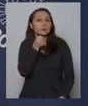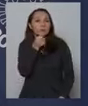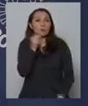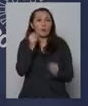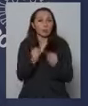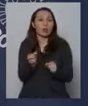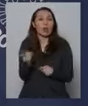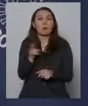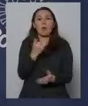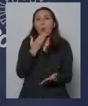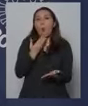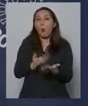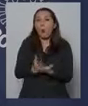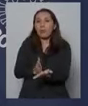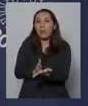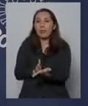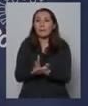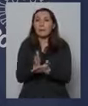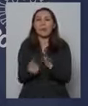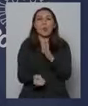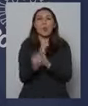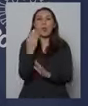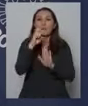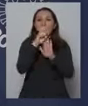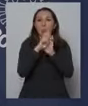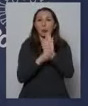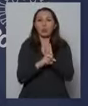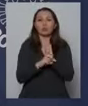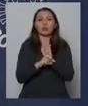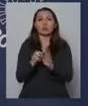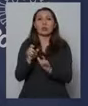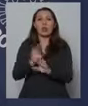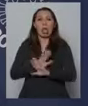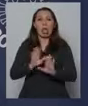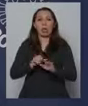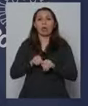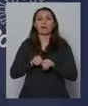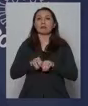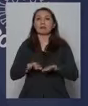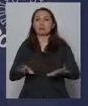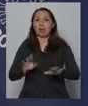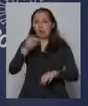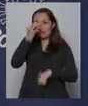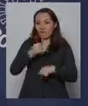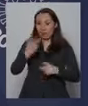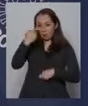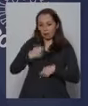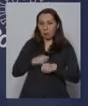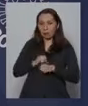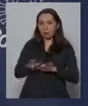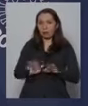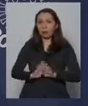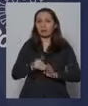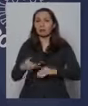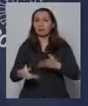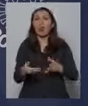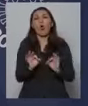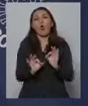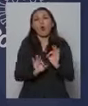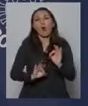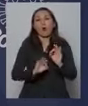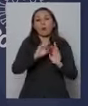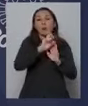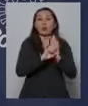responder sobre cuándo se va a empezar a aplicar el nuevo protocolo para los no infectantes y este protocolo de reabrir